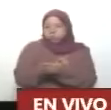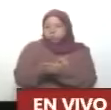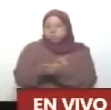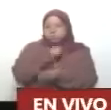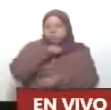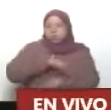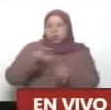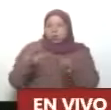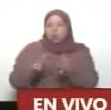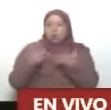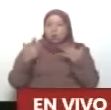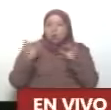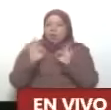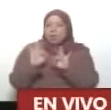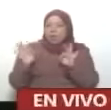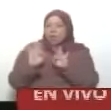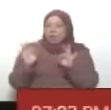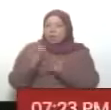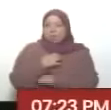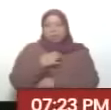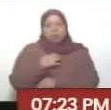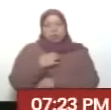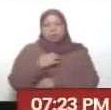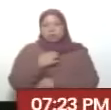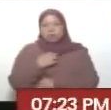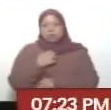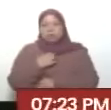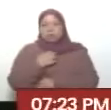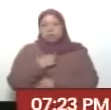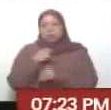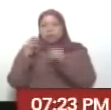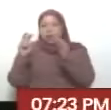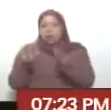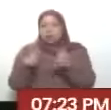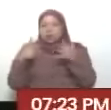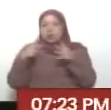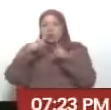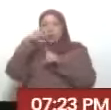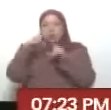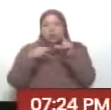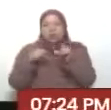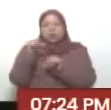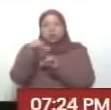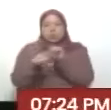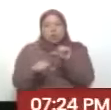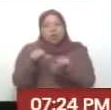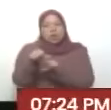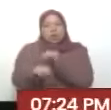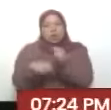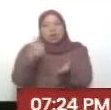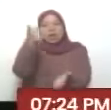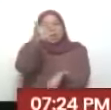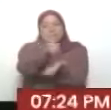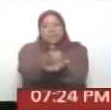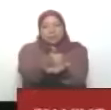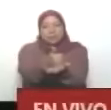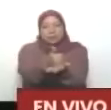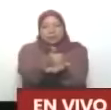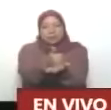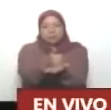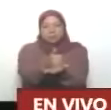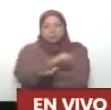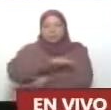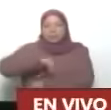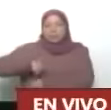la octava estrella, nadie. La estrella octava brillará por los siglos de los siglos en nuestra bandera,